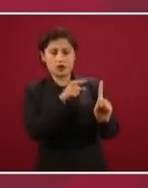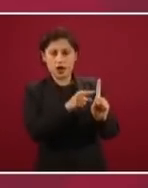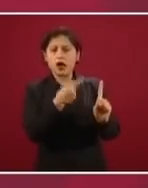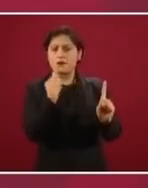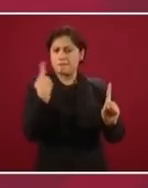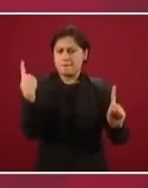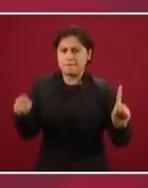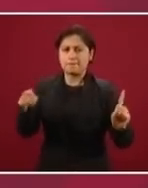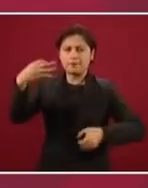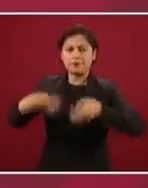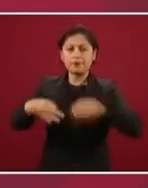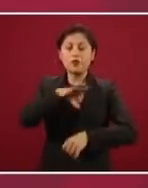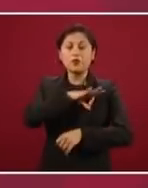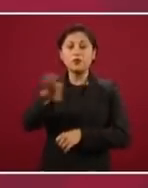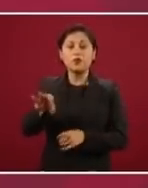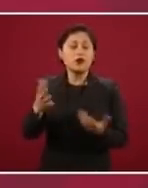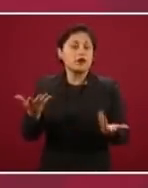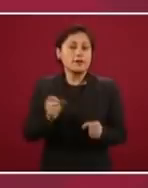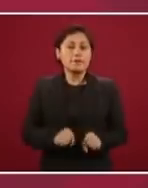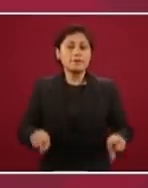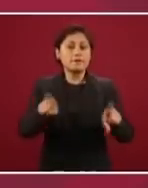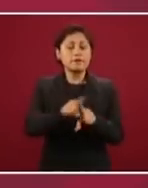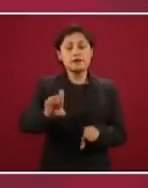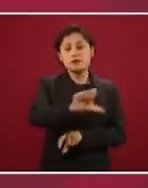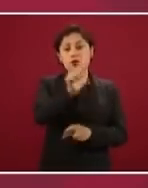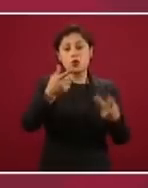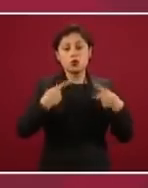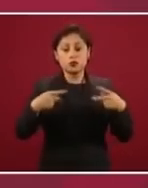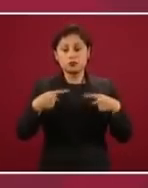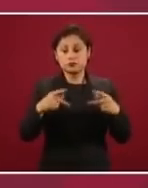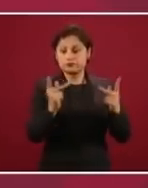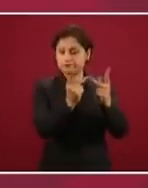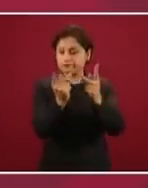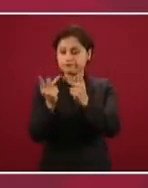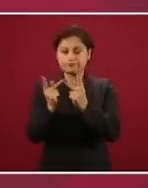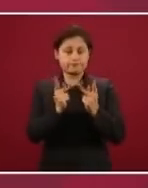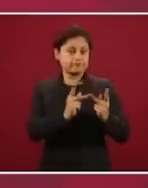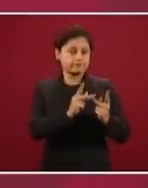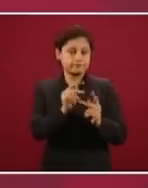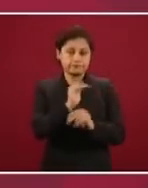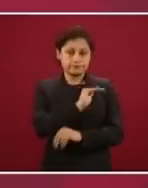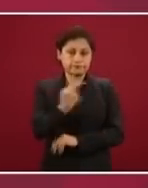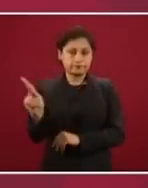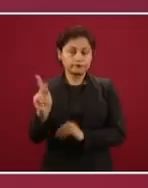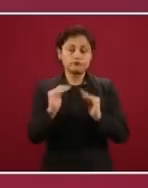otro ciudadano repito pero sí